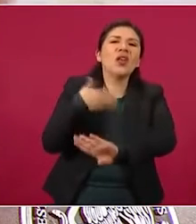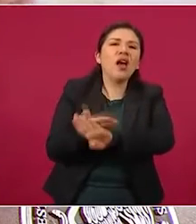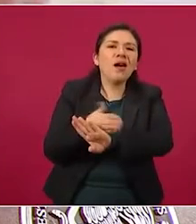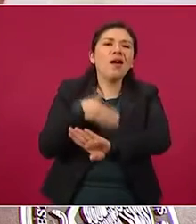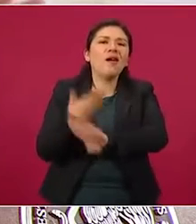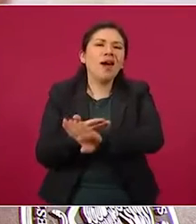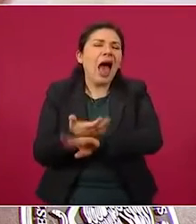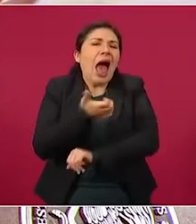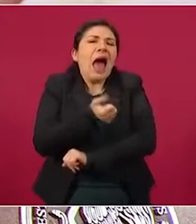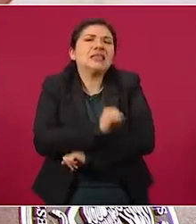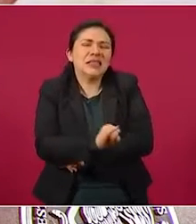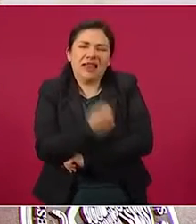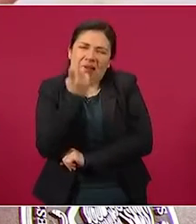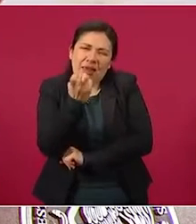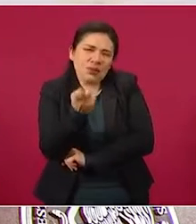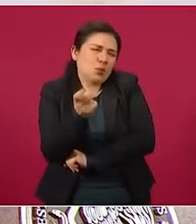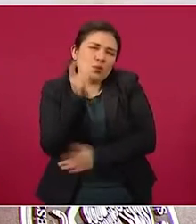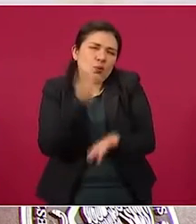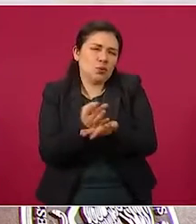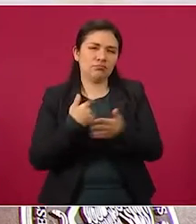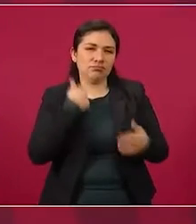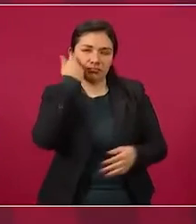Entonces, eso era lo que quería